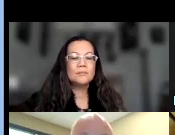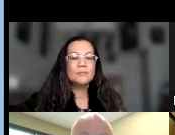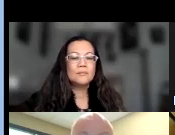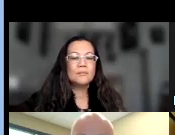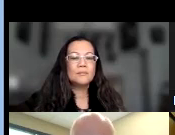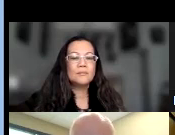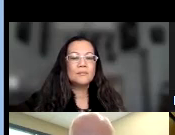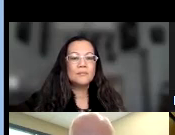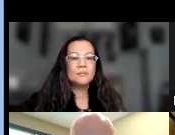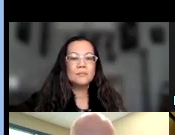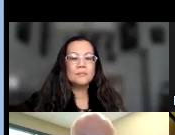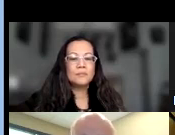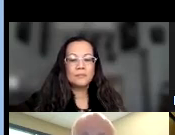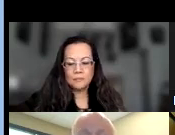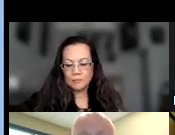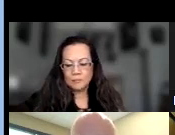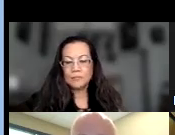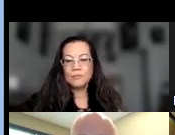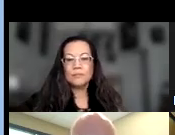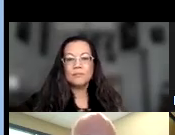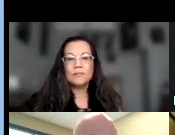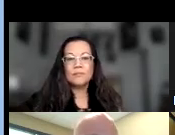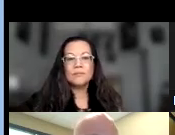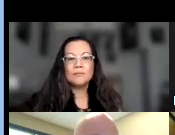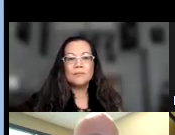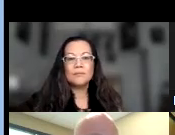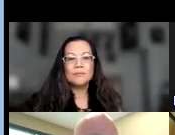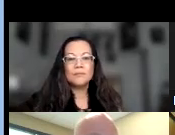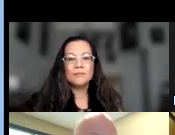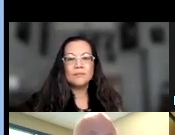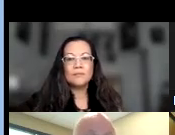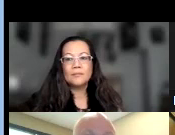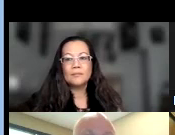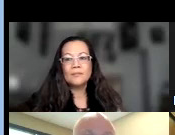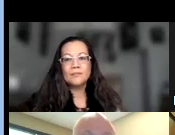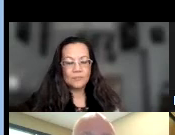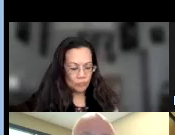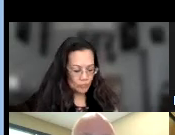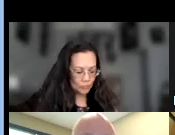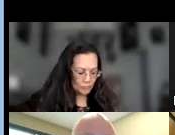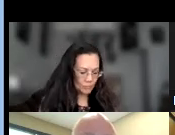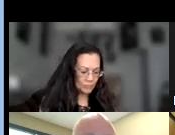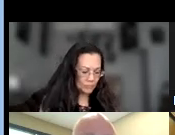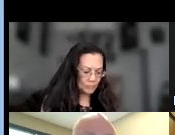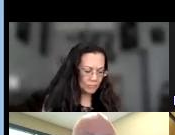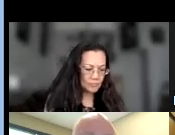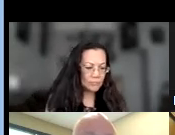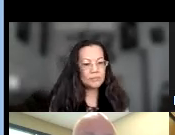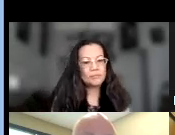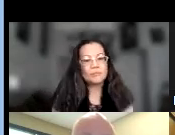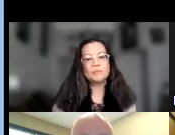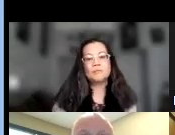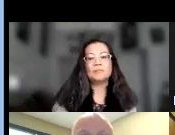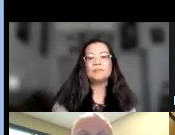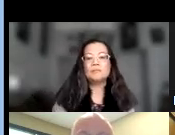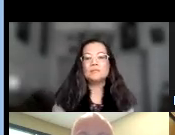poder obtener que las personas, y también con honestidad, obligar a las personas a que piensen acerca